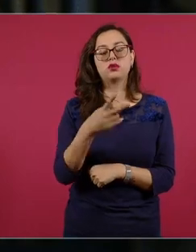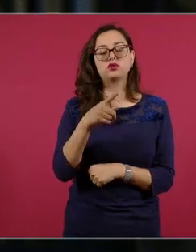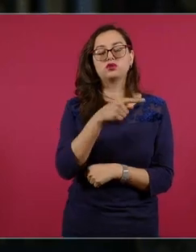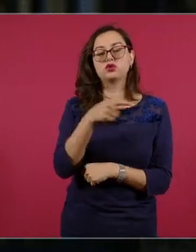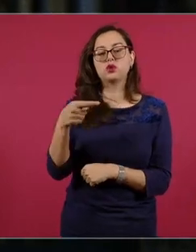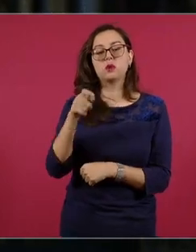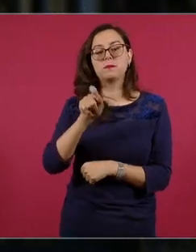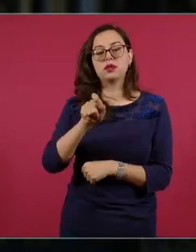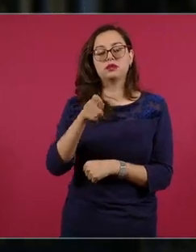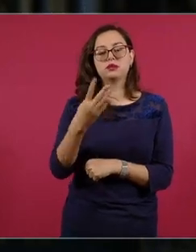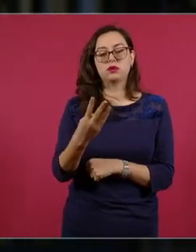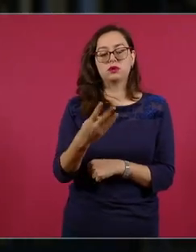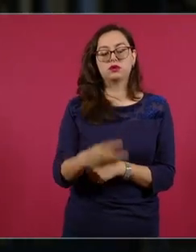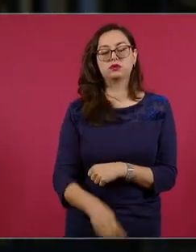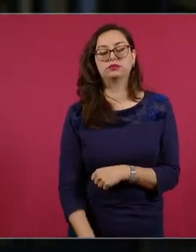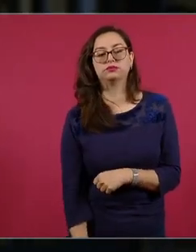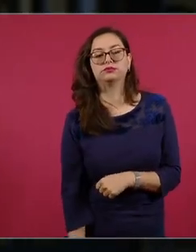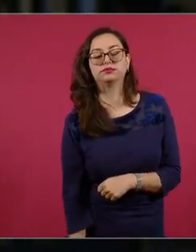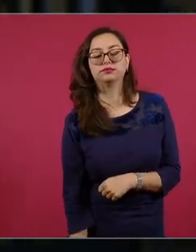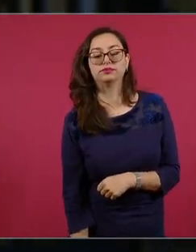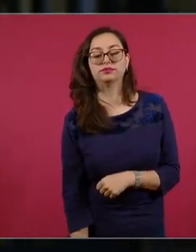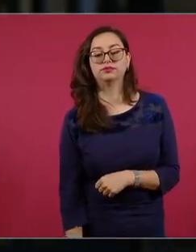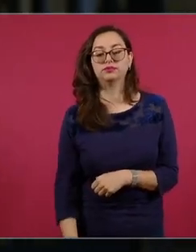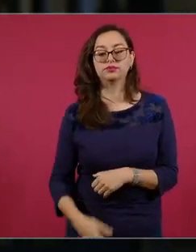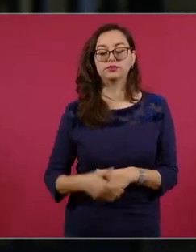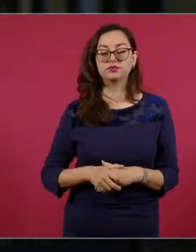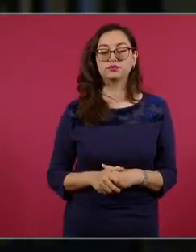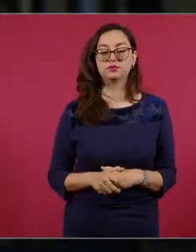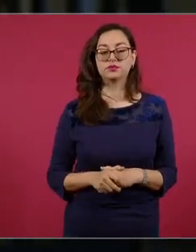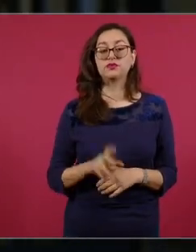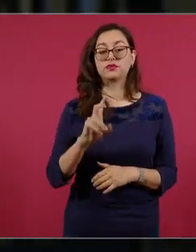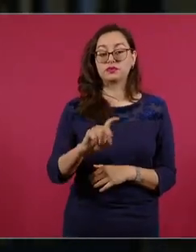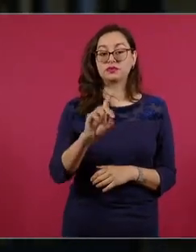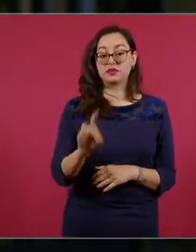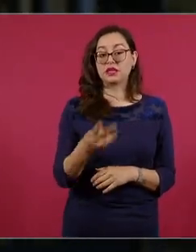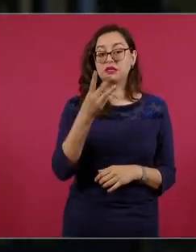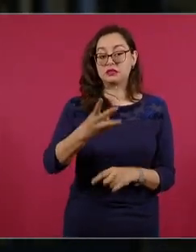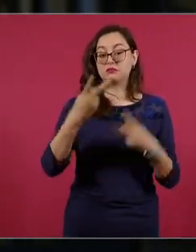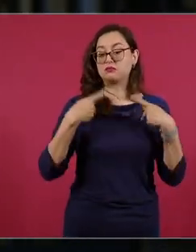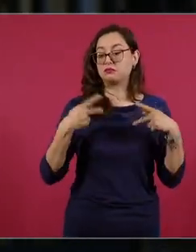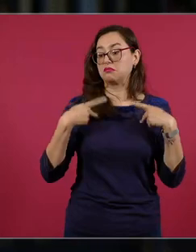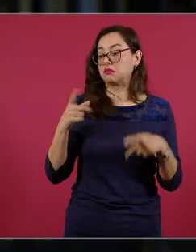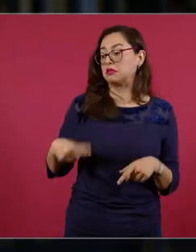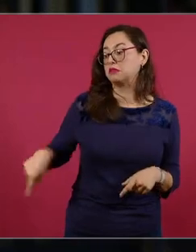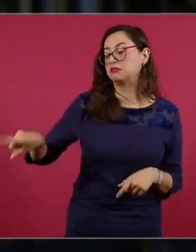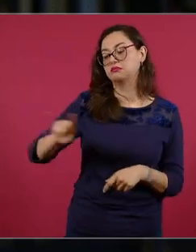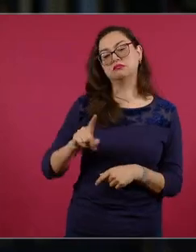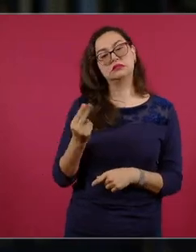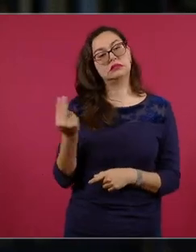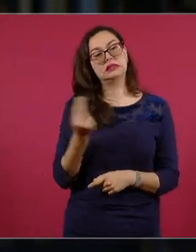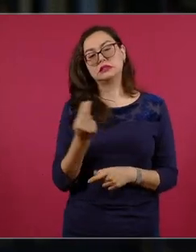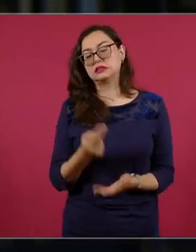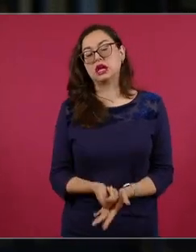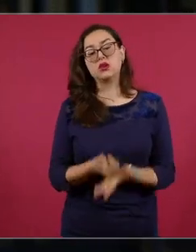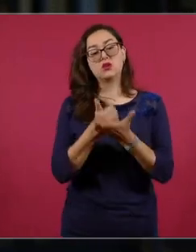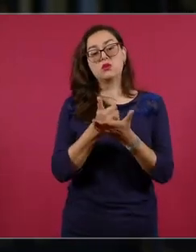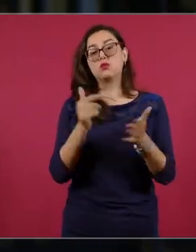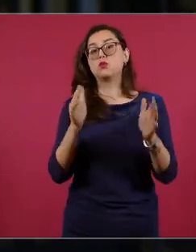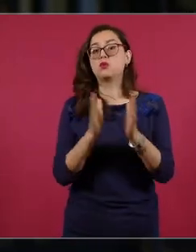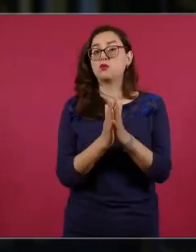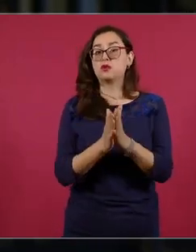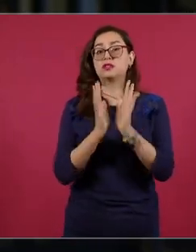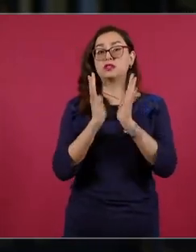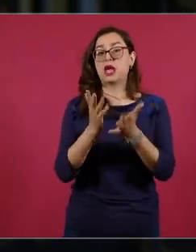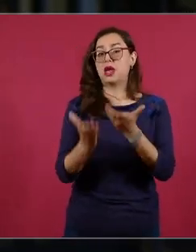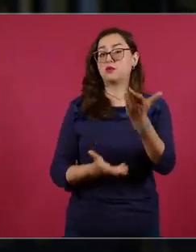211/92-24 y pues estos 33 afectados requieren de su apoyo, presidente. El año pasado, repito,